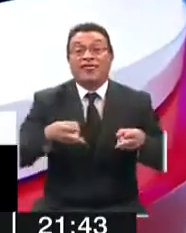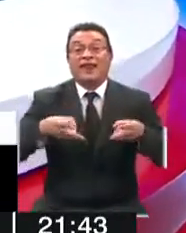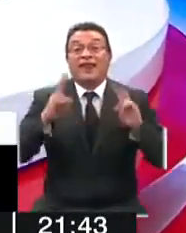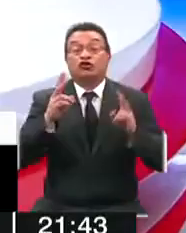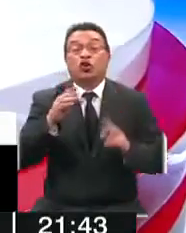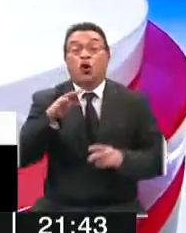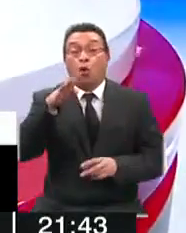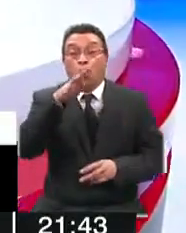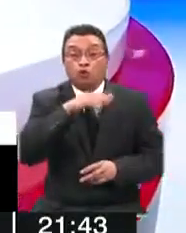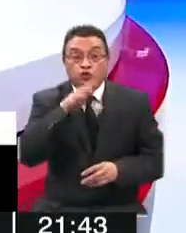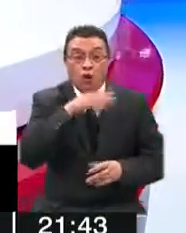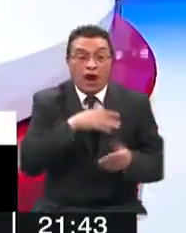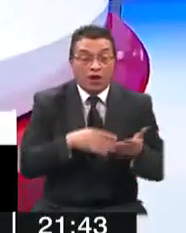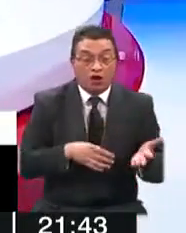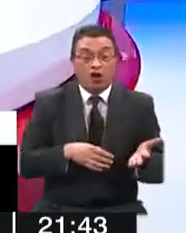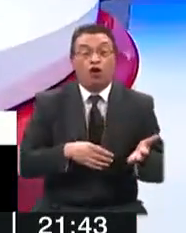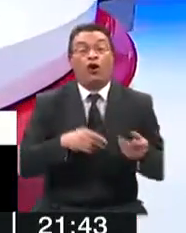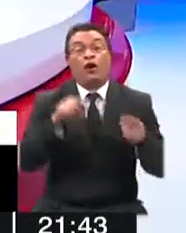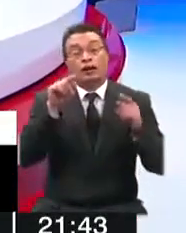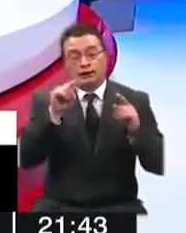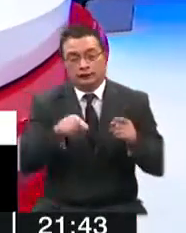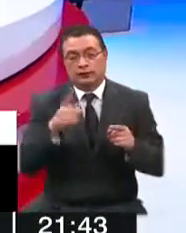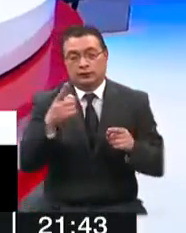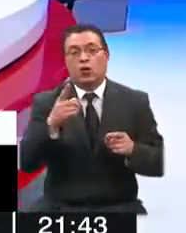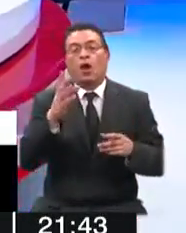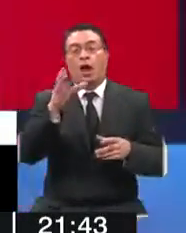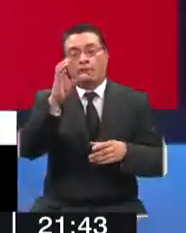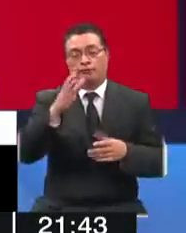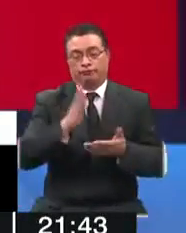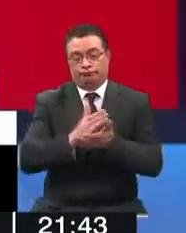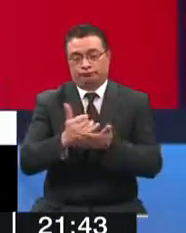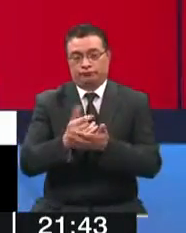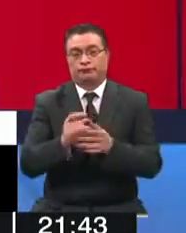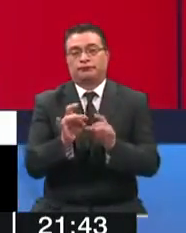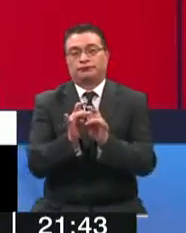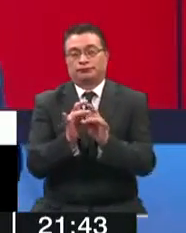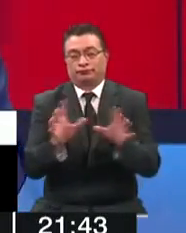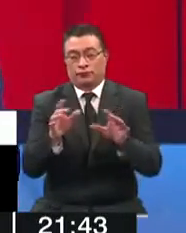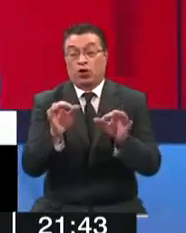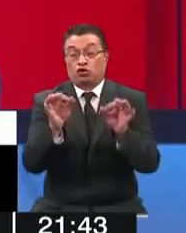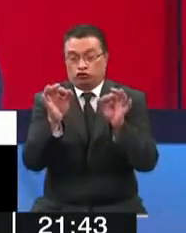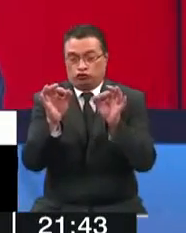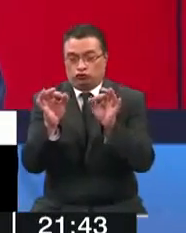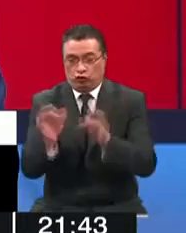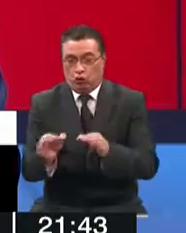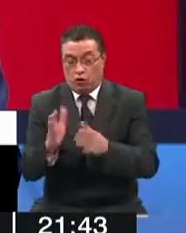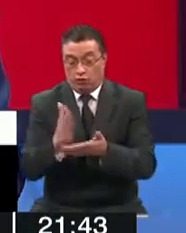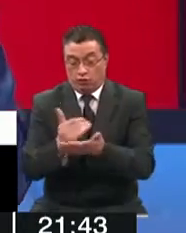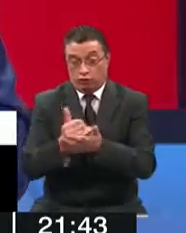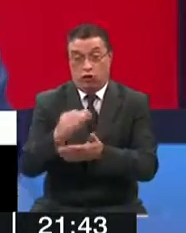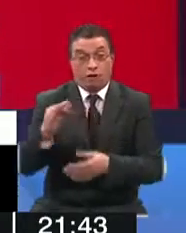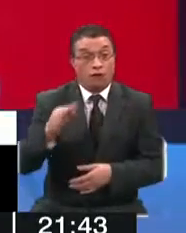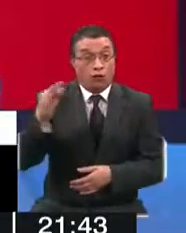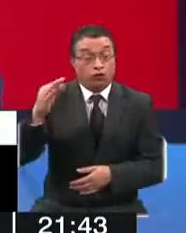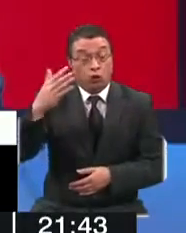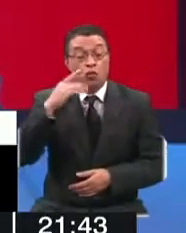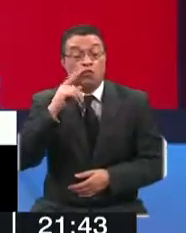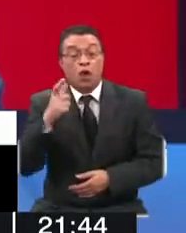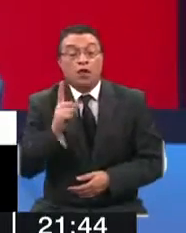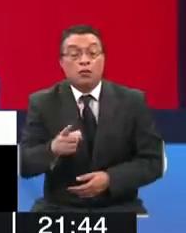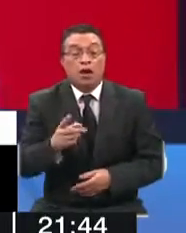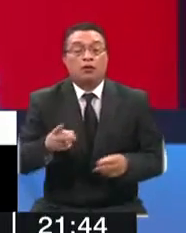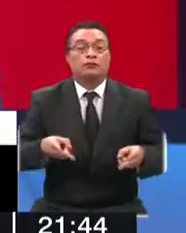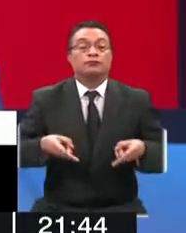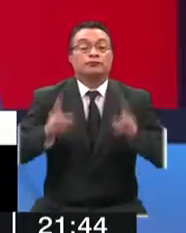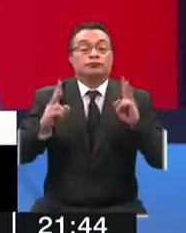contratos o por la ley. Y por lo tanto, hay una medida extraordinaria que tenía que ser tomada para efectos de asegurar que las medidas que se tomen en el futuro permitan dar